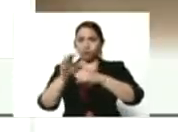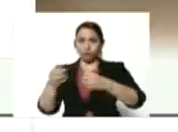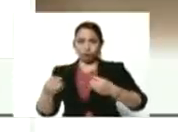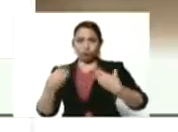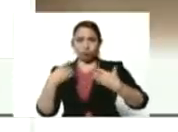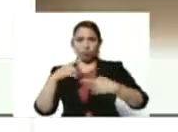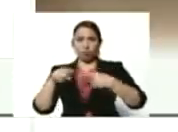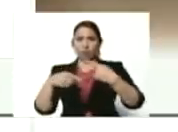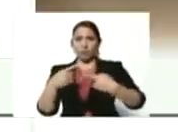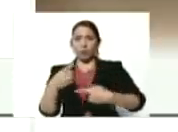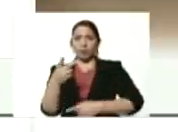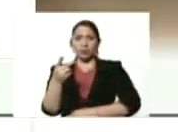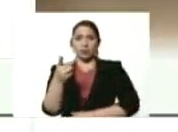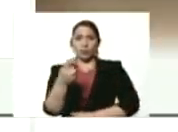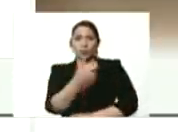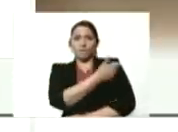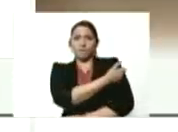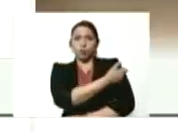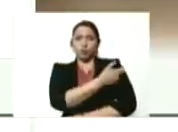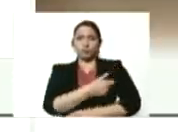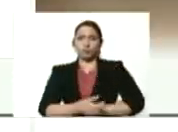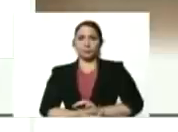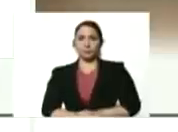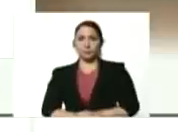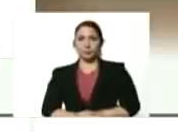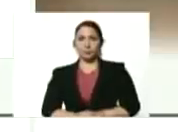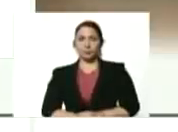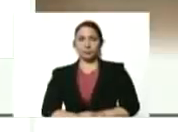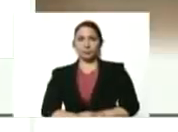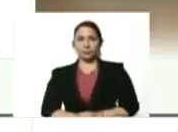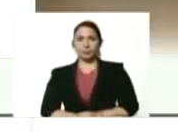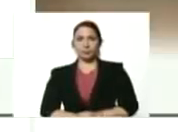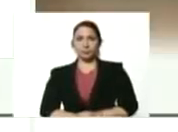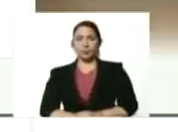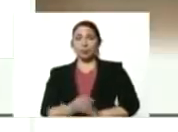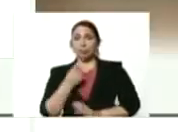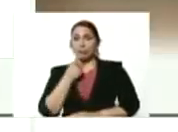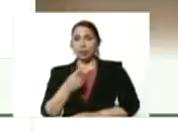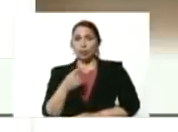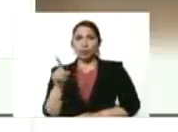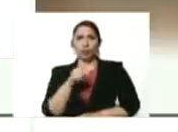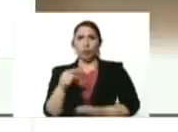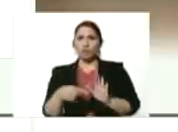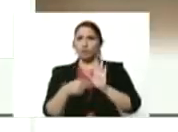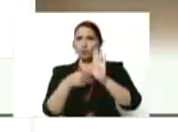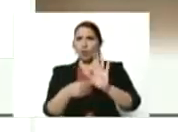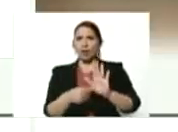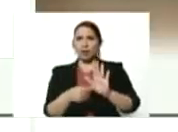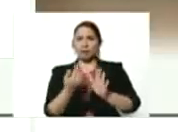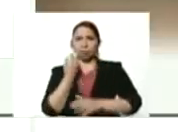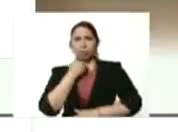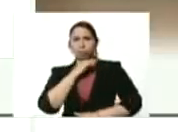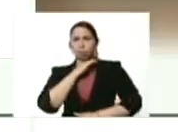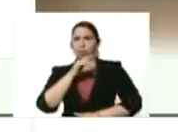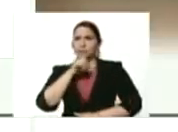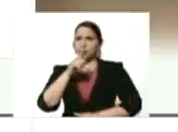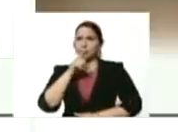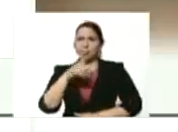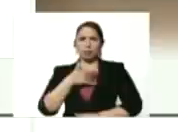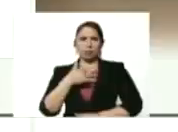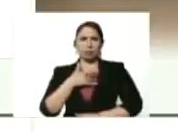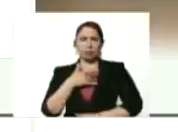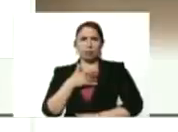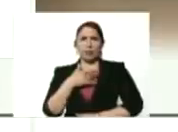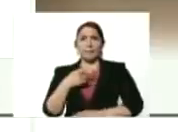tras recibir la segunda vacuna. Lynch ha aclarado que no muestra síntomas por el momento. Sin